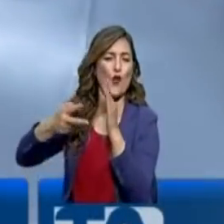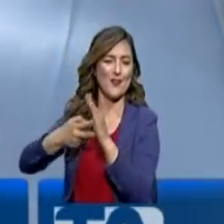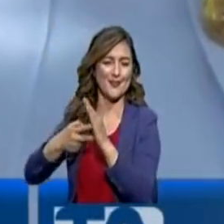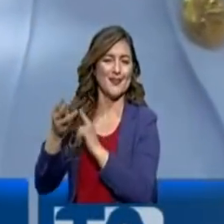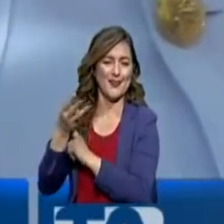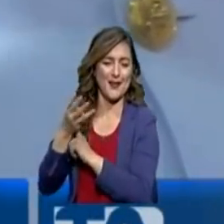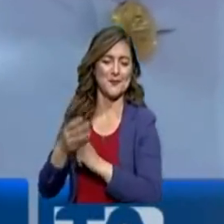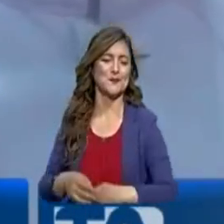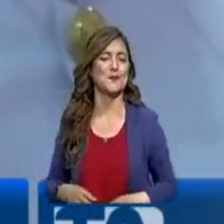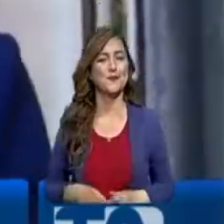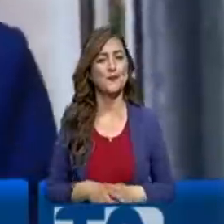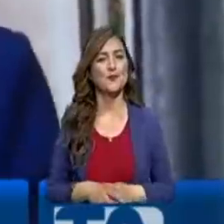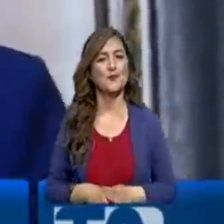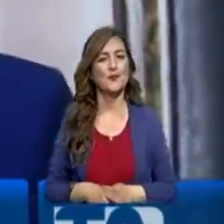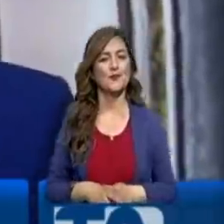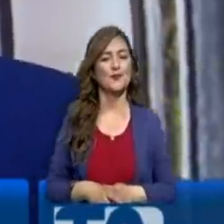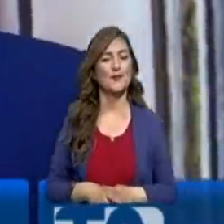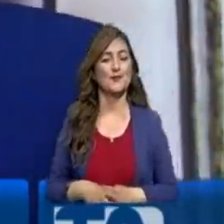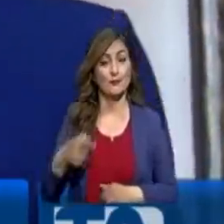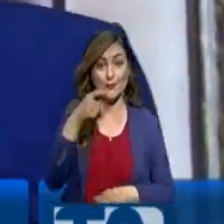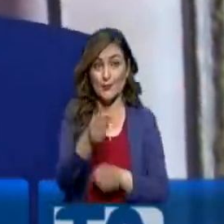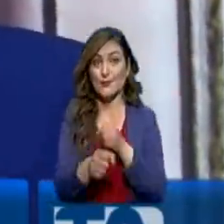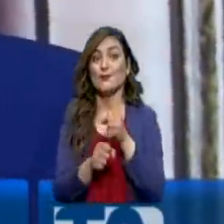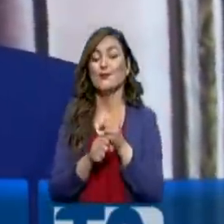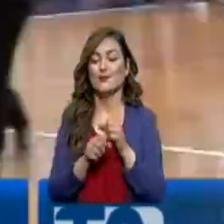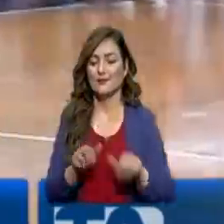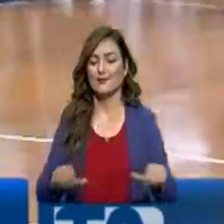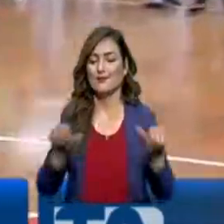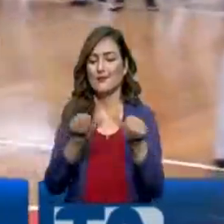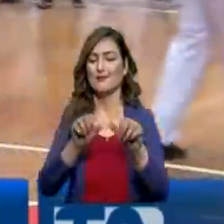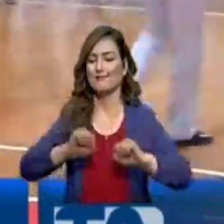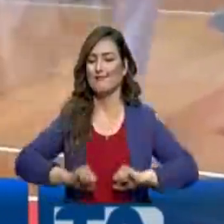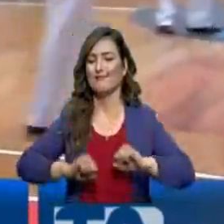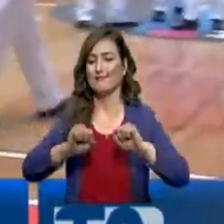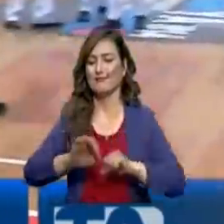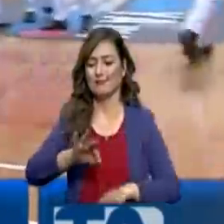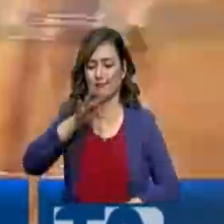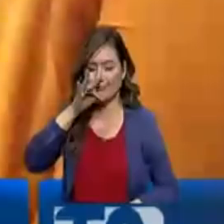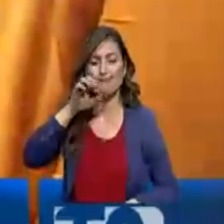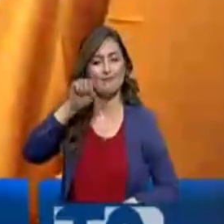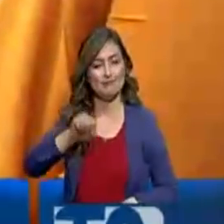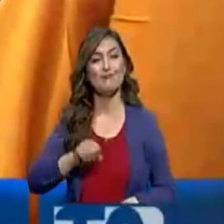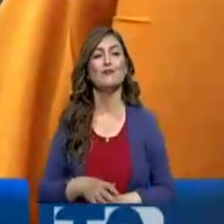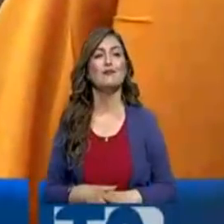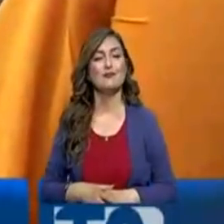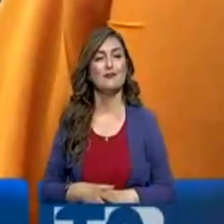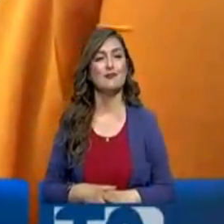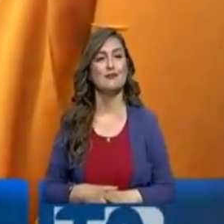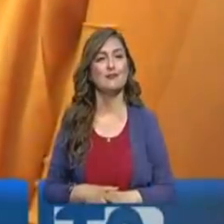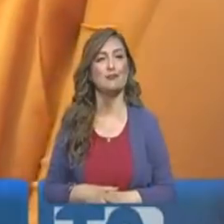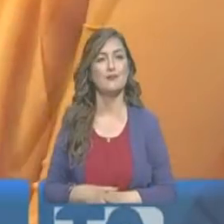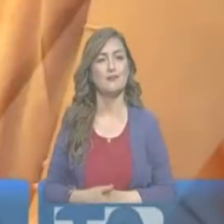manera virtual en el evento. Esperan que el próximo año desde las aulas puedan decir sí juro. María de los Ángeles